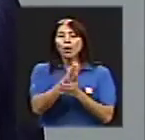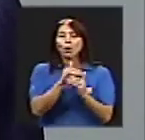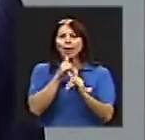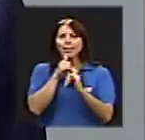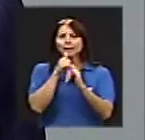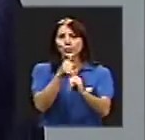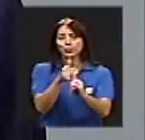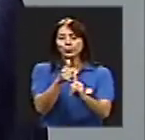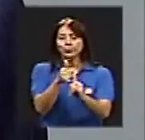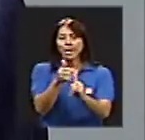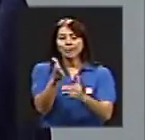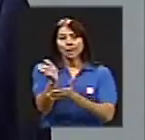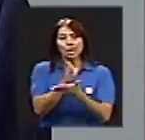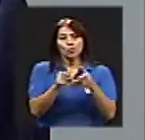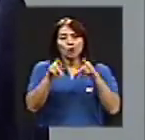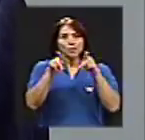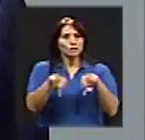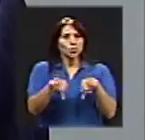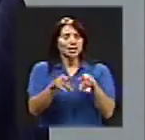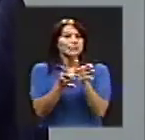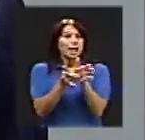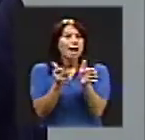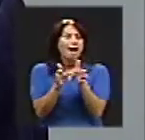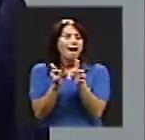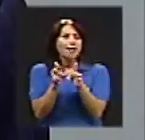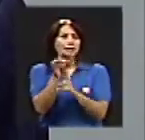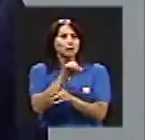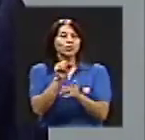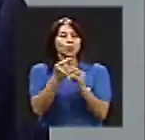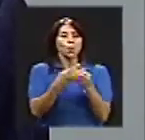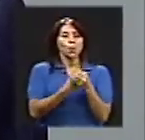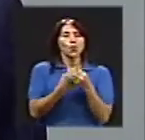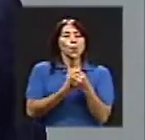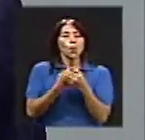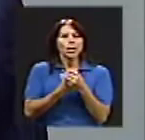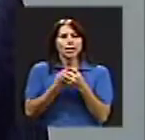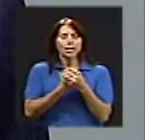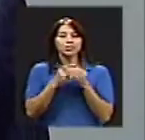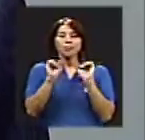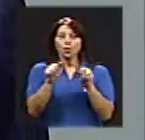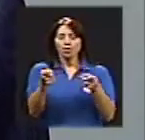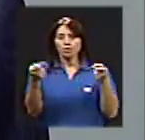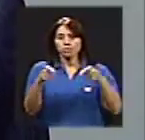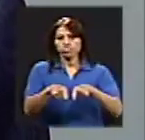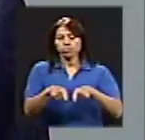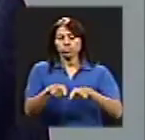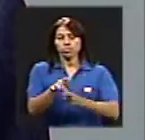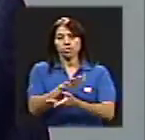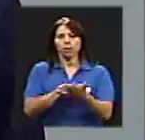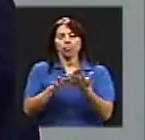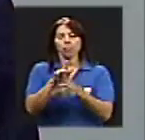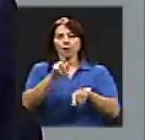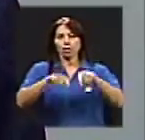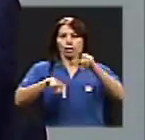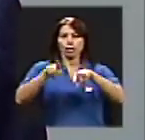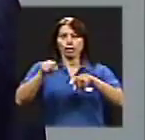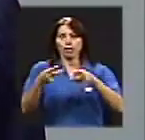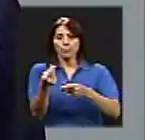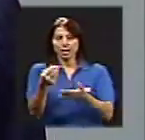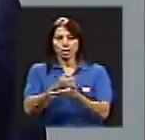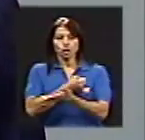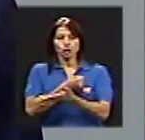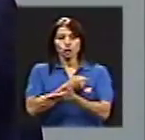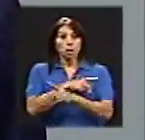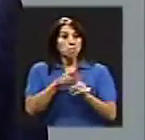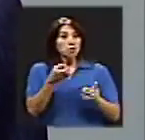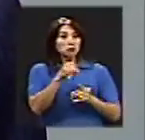alguien está actuando con prácticas monopólicas que pueden ocasionar distorsiones en los precios. Mientras eso no